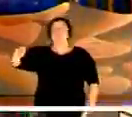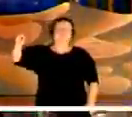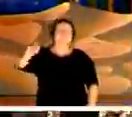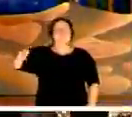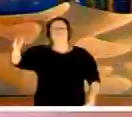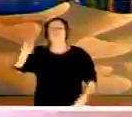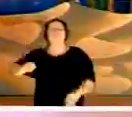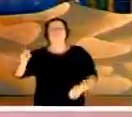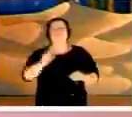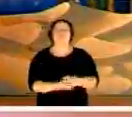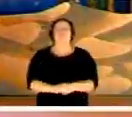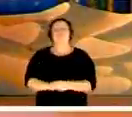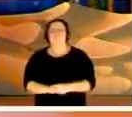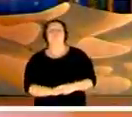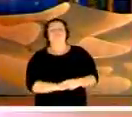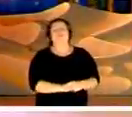Por los motivos